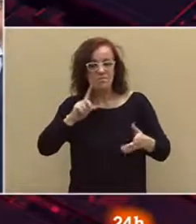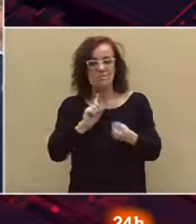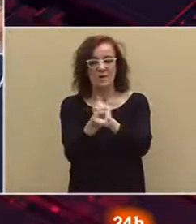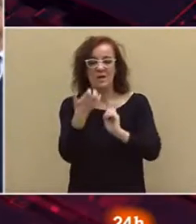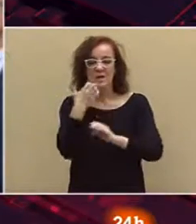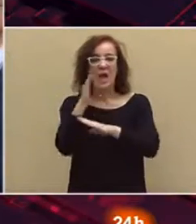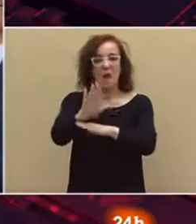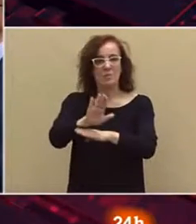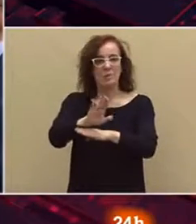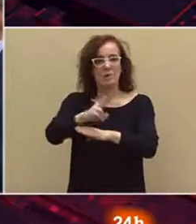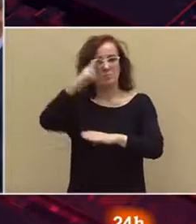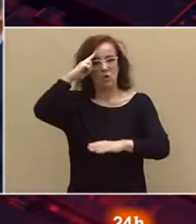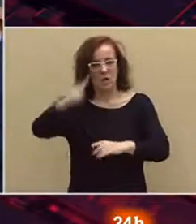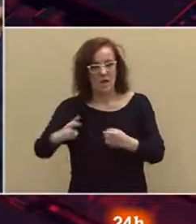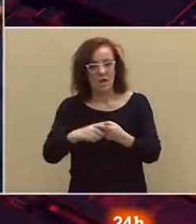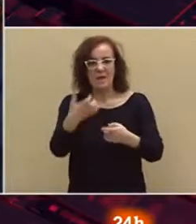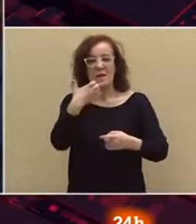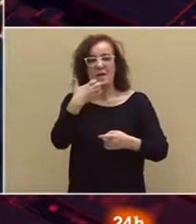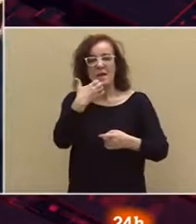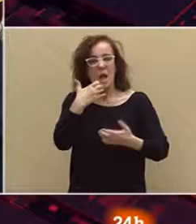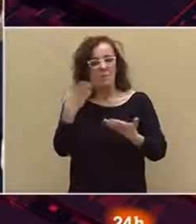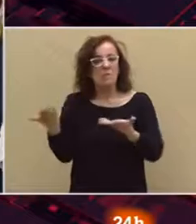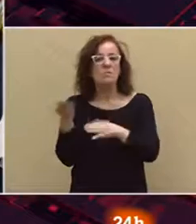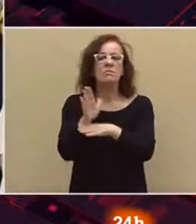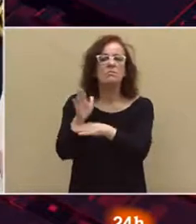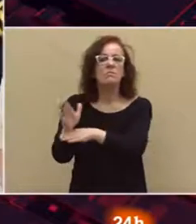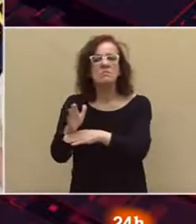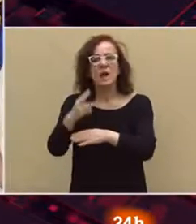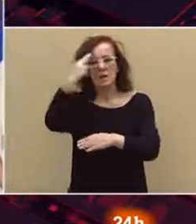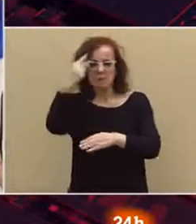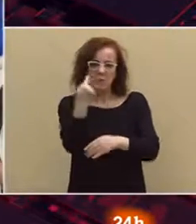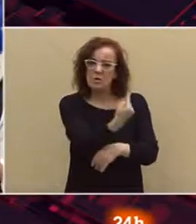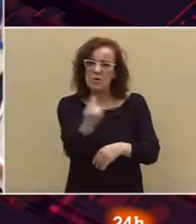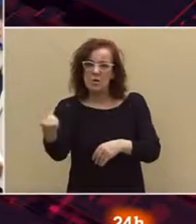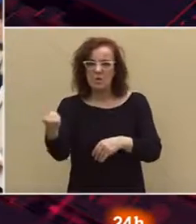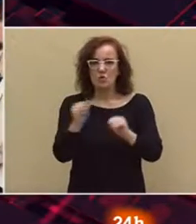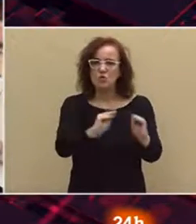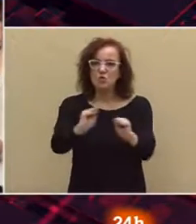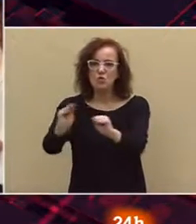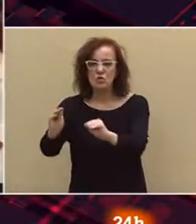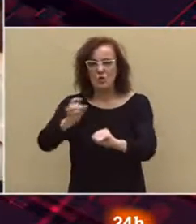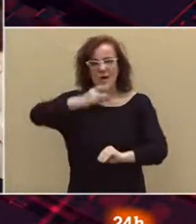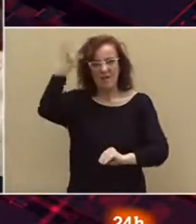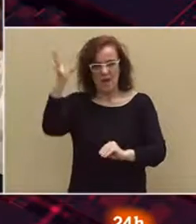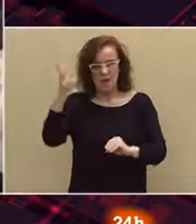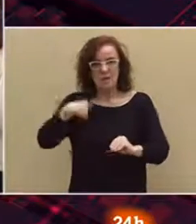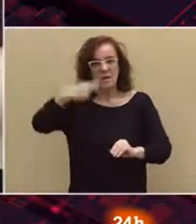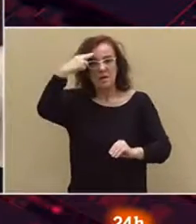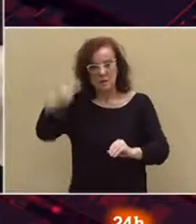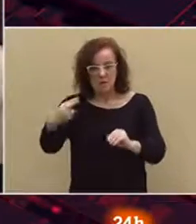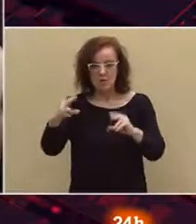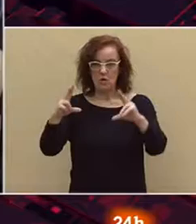tolerancia, en ejemplo de respeto a las distintas ideas, en respeto de diálogo, en ejemplo de